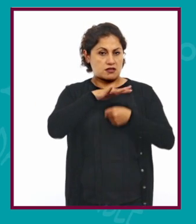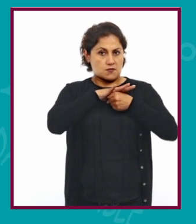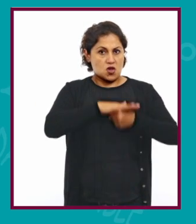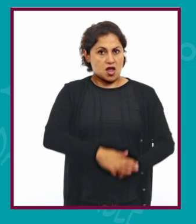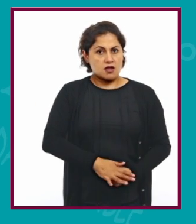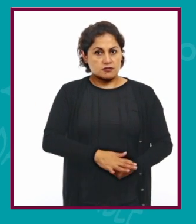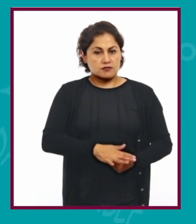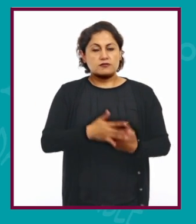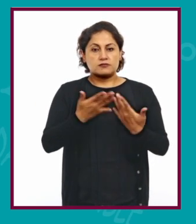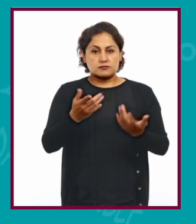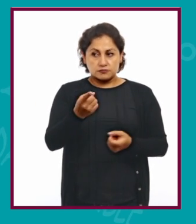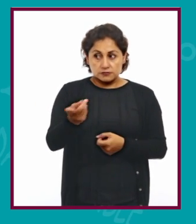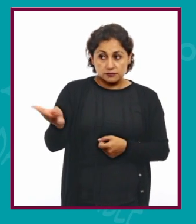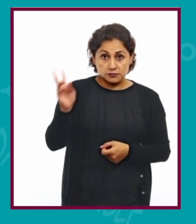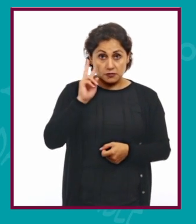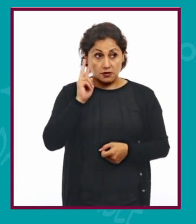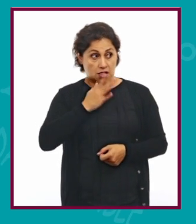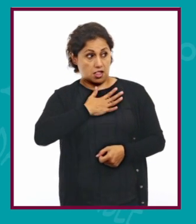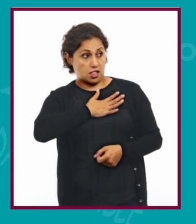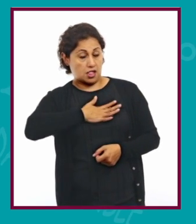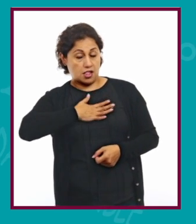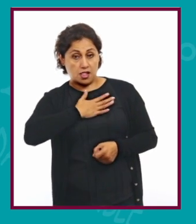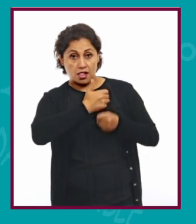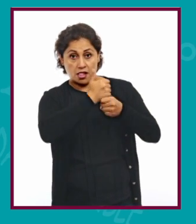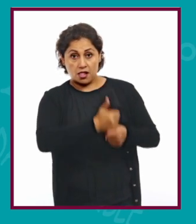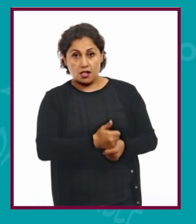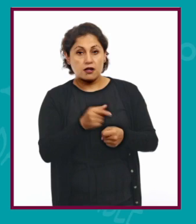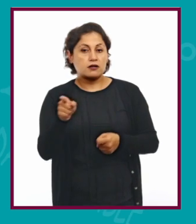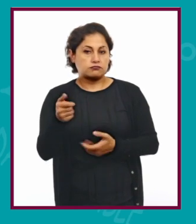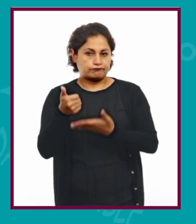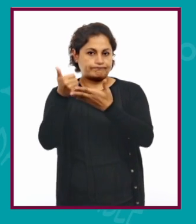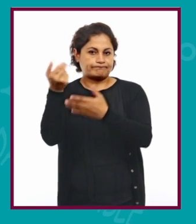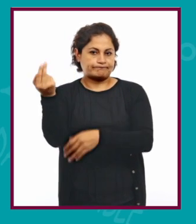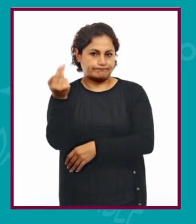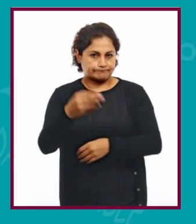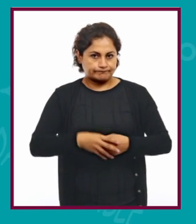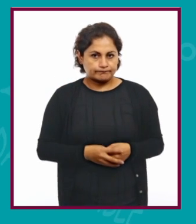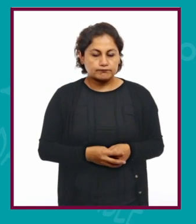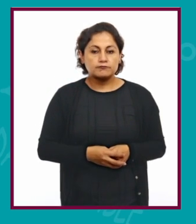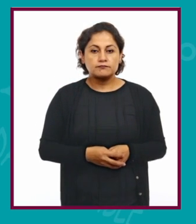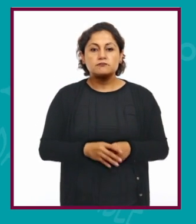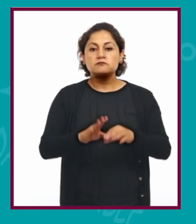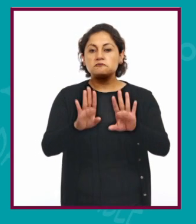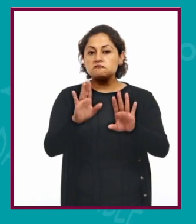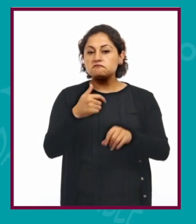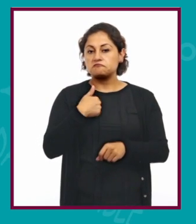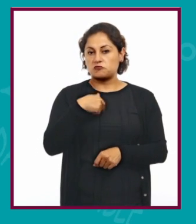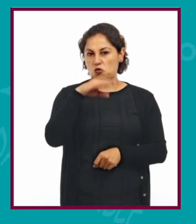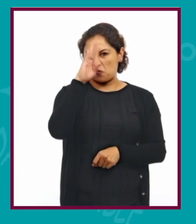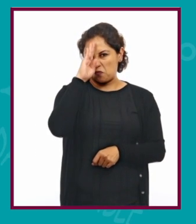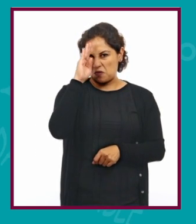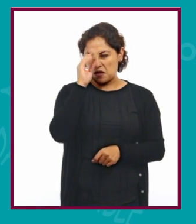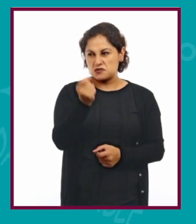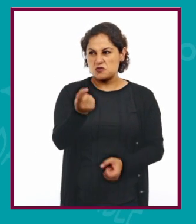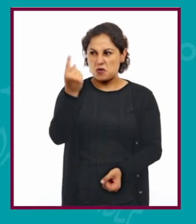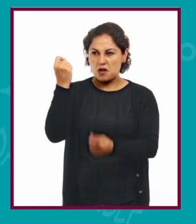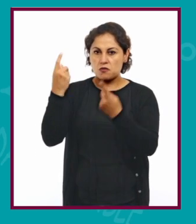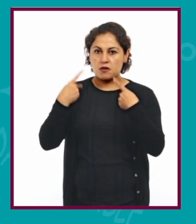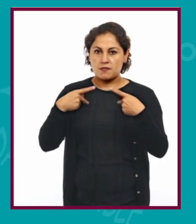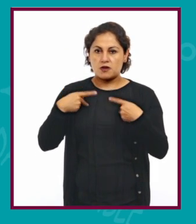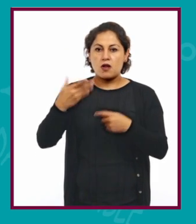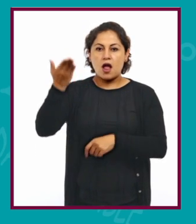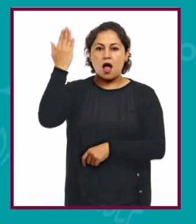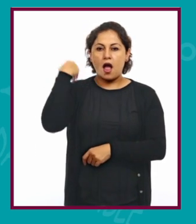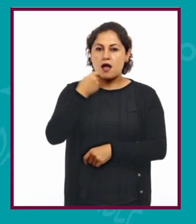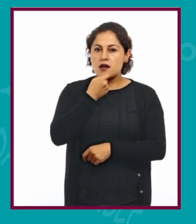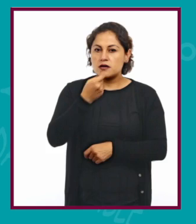reprimidos. Entonces, los que disfrutan ver eso, pues la verdad es que sí necesitan ayuda. Yo pienso que esas personas tuvieron